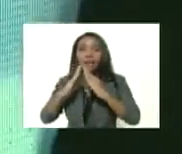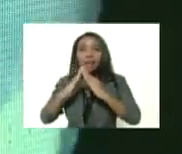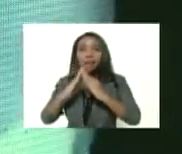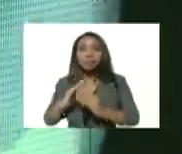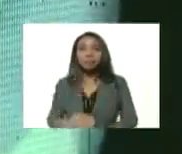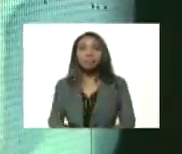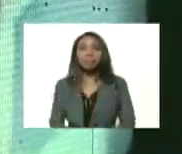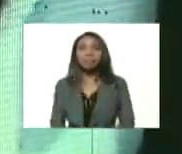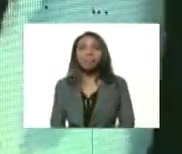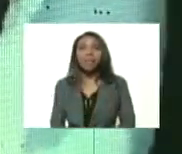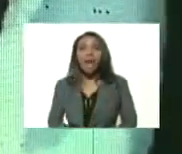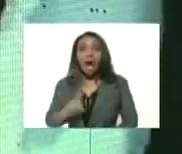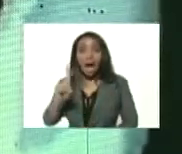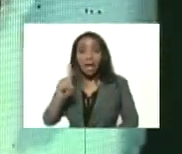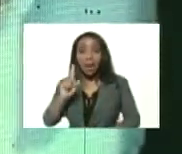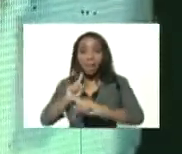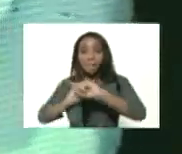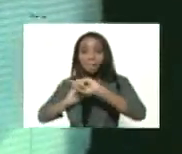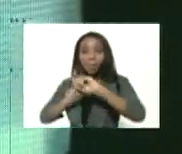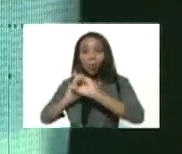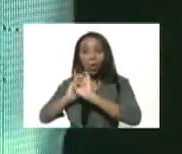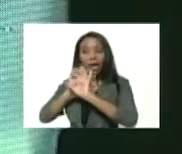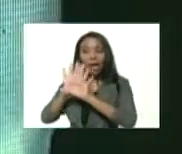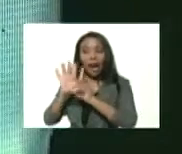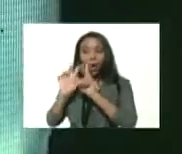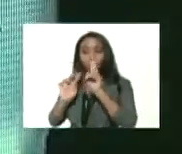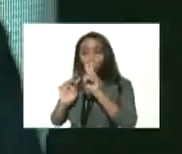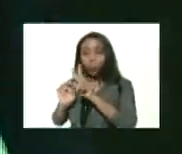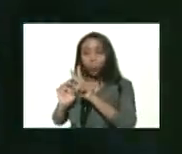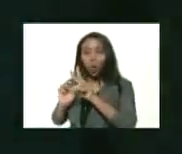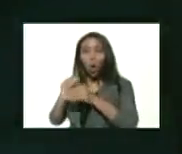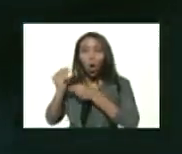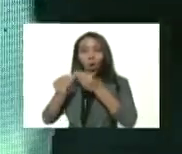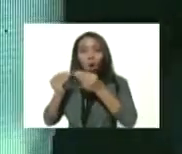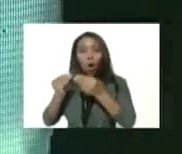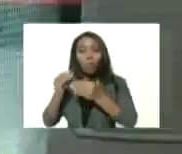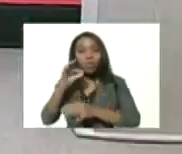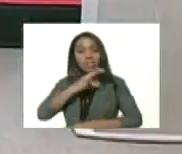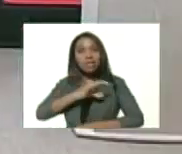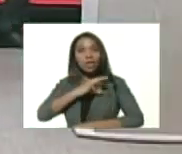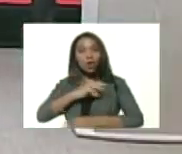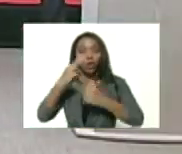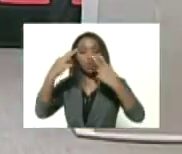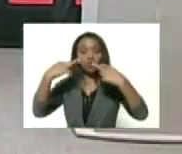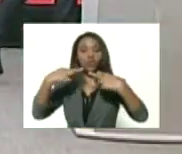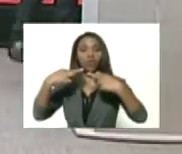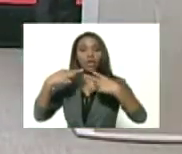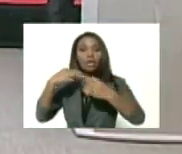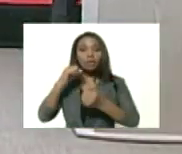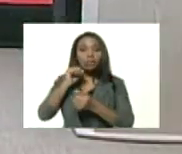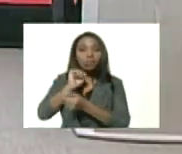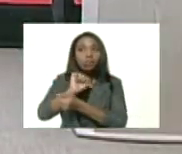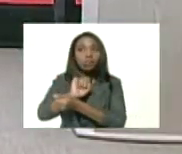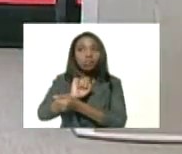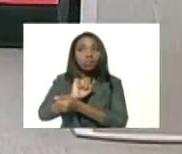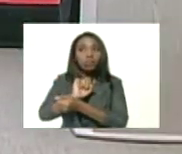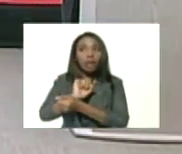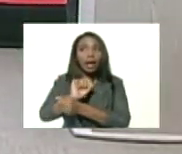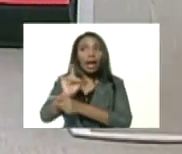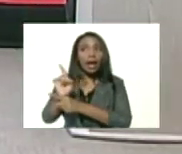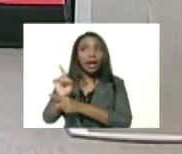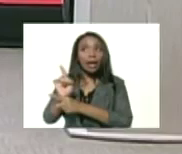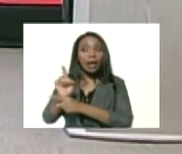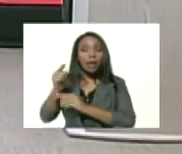vivienda. Ahí se nota con claridad que este señor está presa del